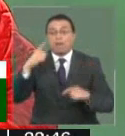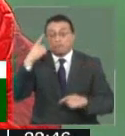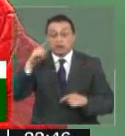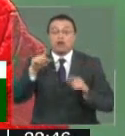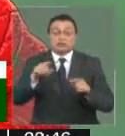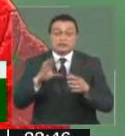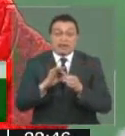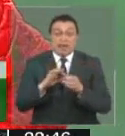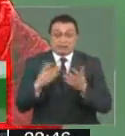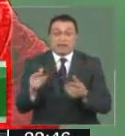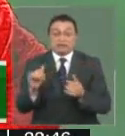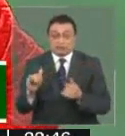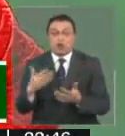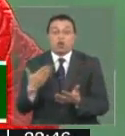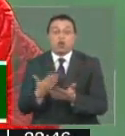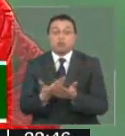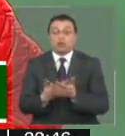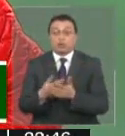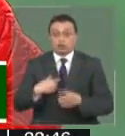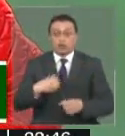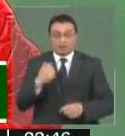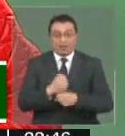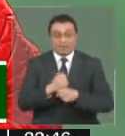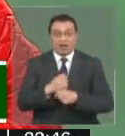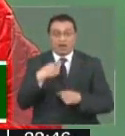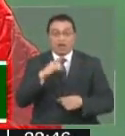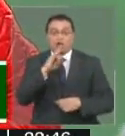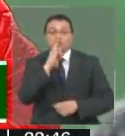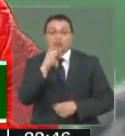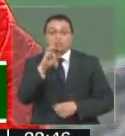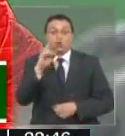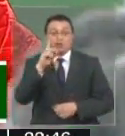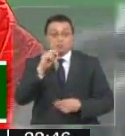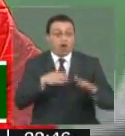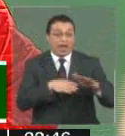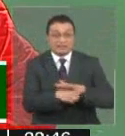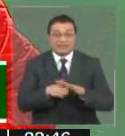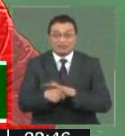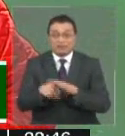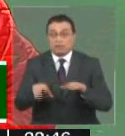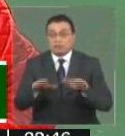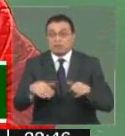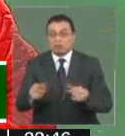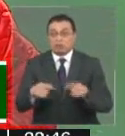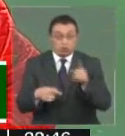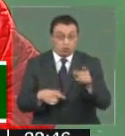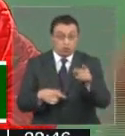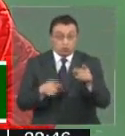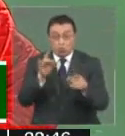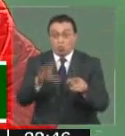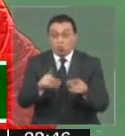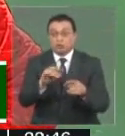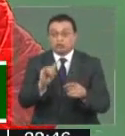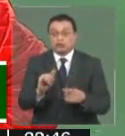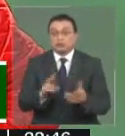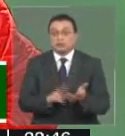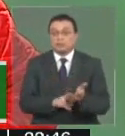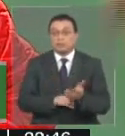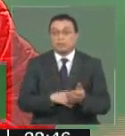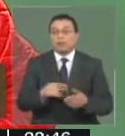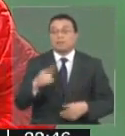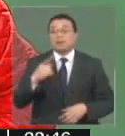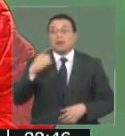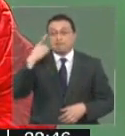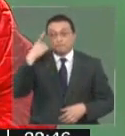a haber tenido la oportunidad de haber trabajado en turismo accesible y seguir trabajando en él. O sea, tú eres una de esas personas. Sí, efectivamente.